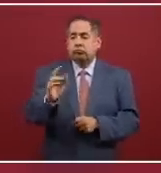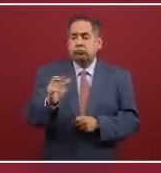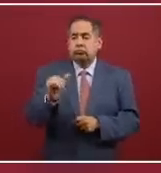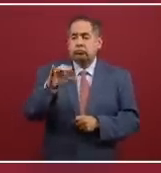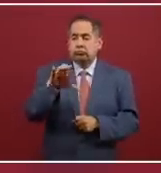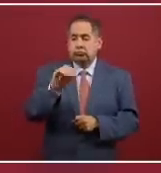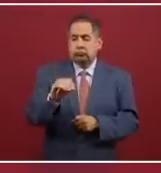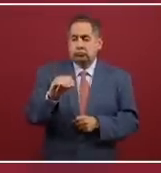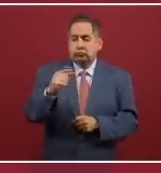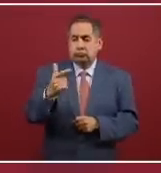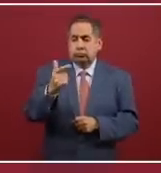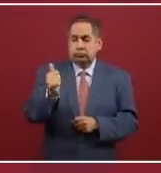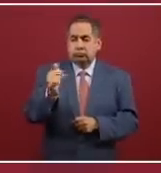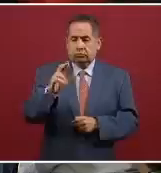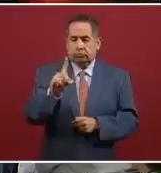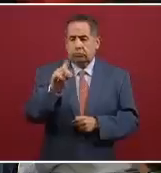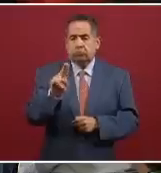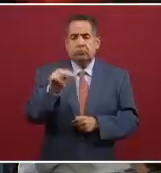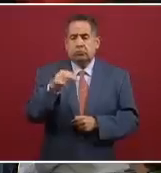yáñez